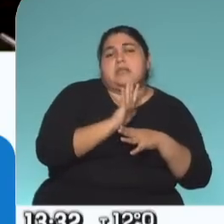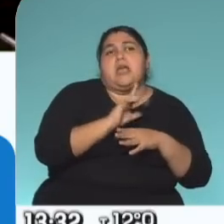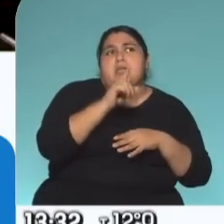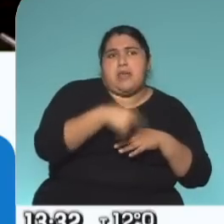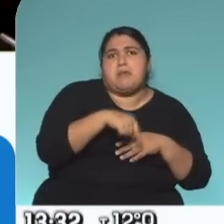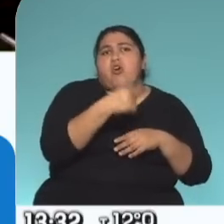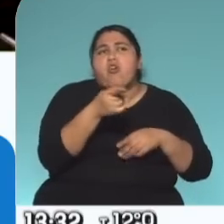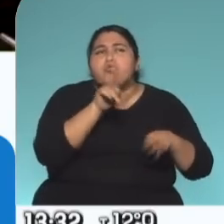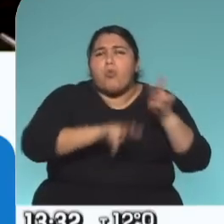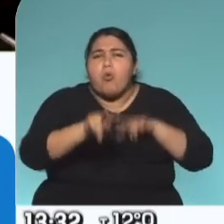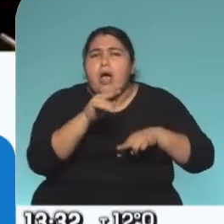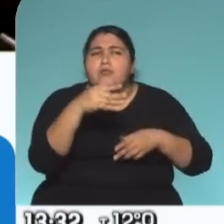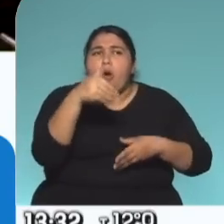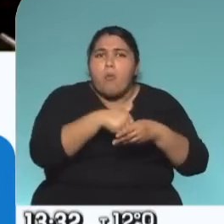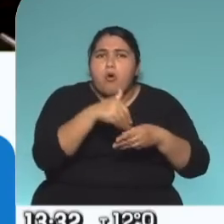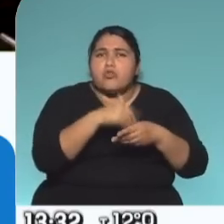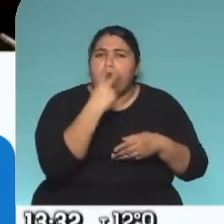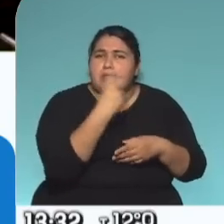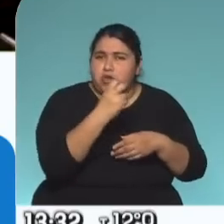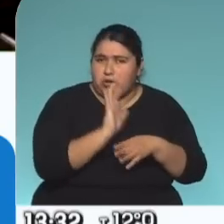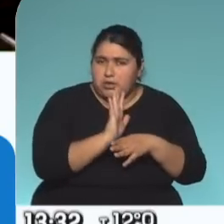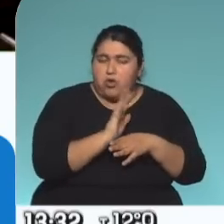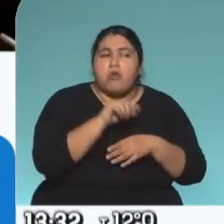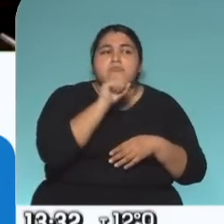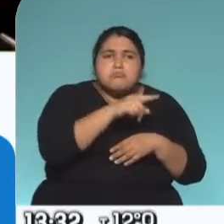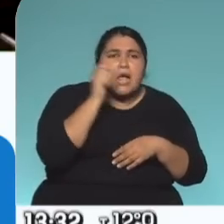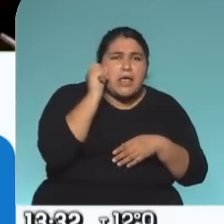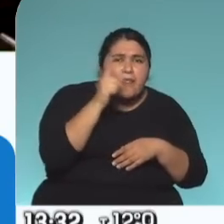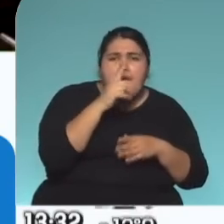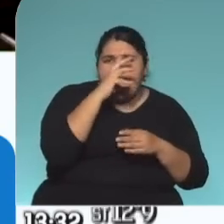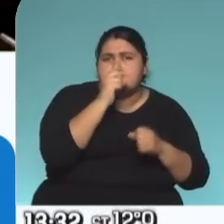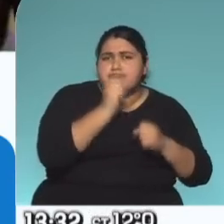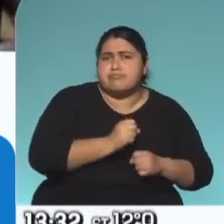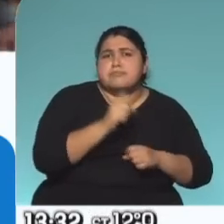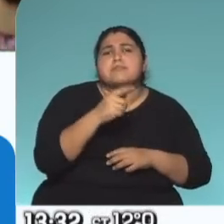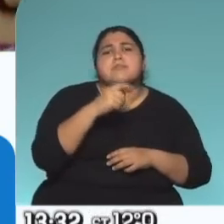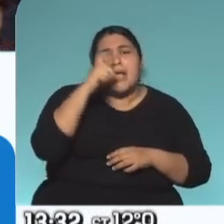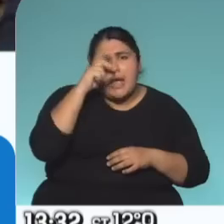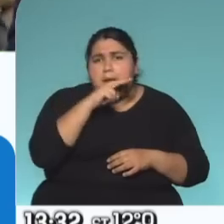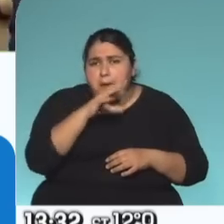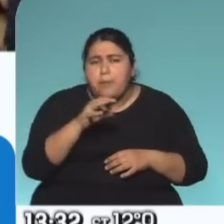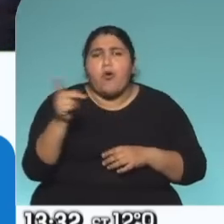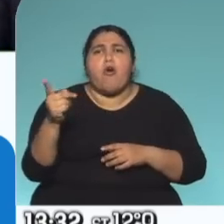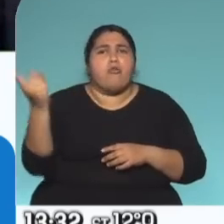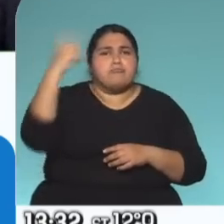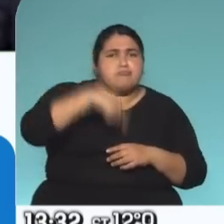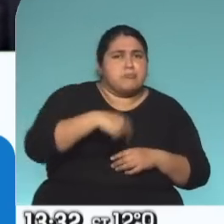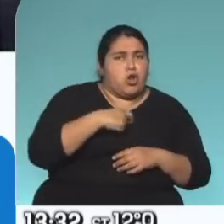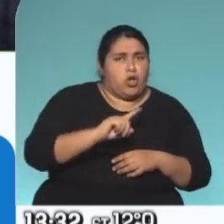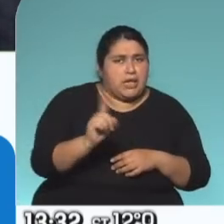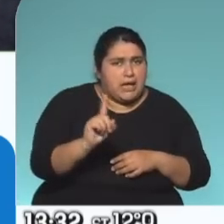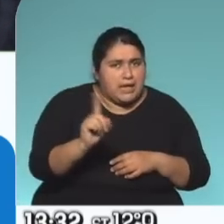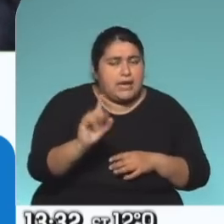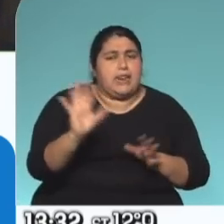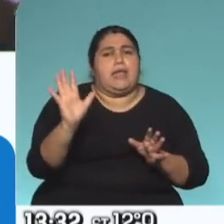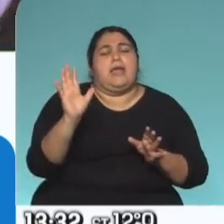anacrónico, pues, que siguen reiterando la idea de Evo no debe regresar,